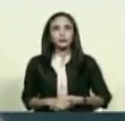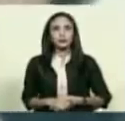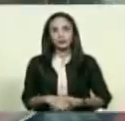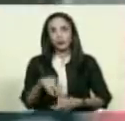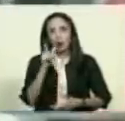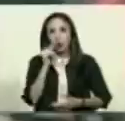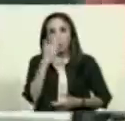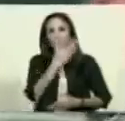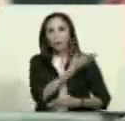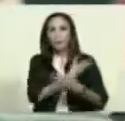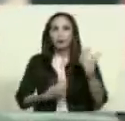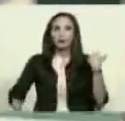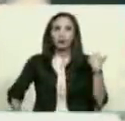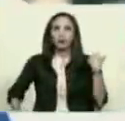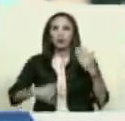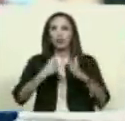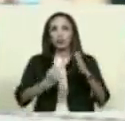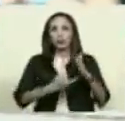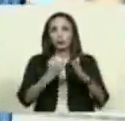Wickelman.